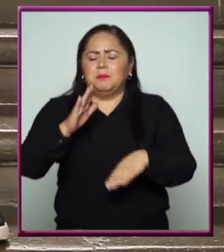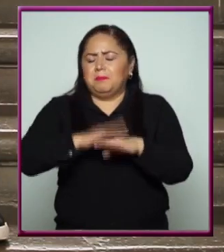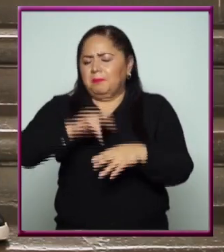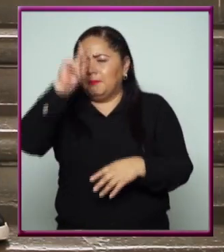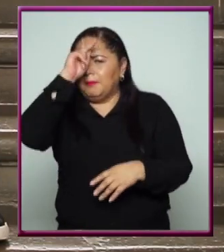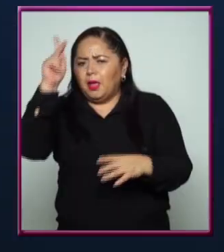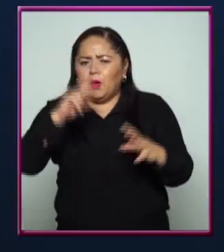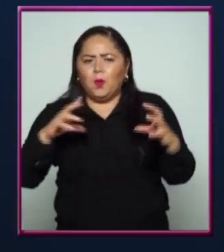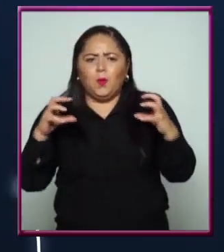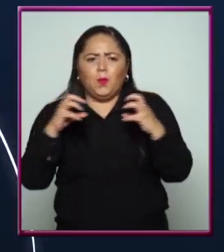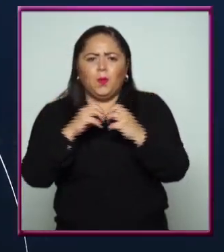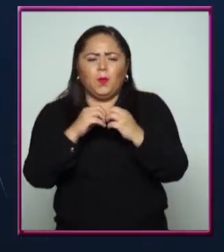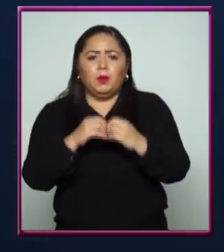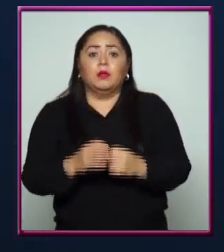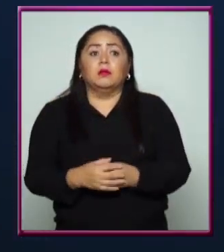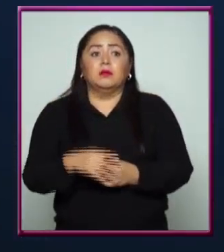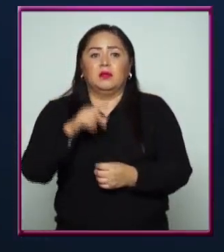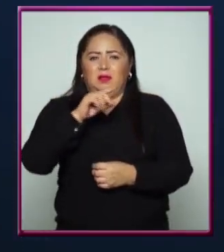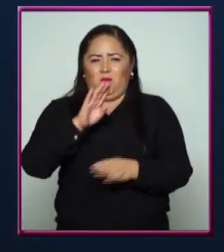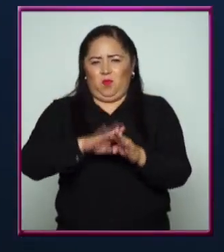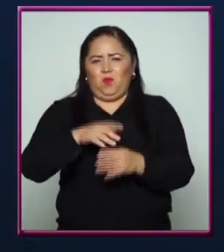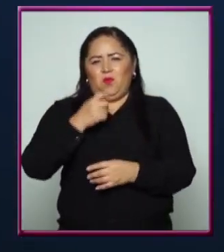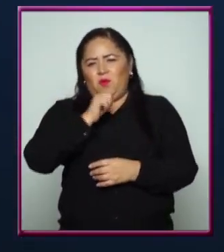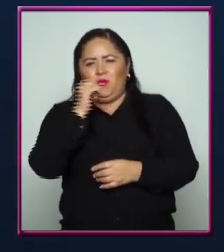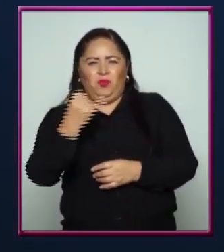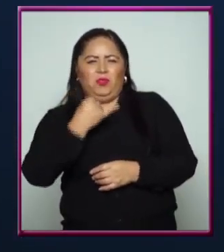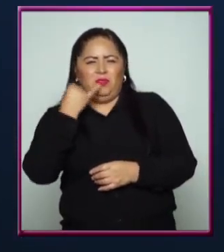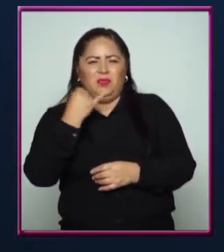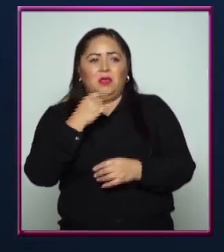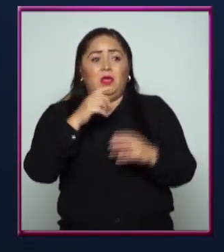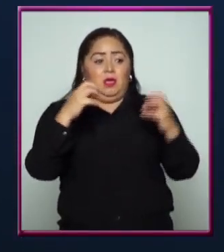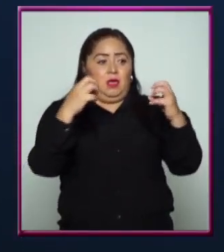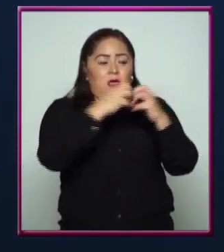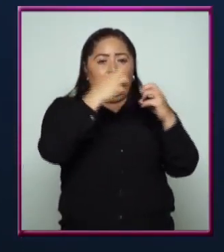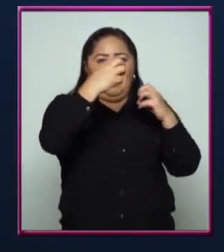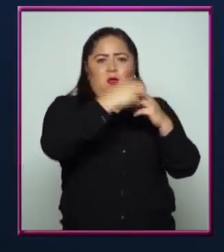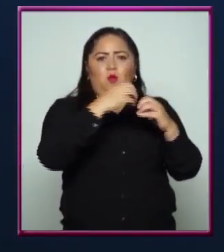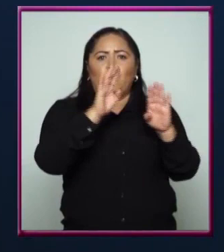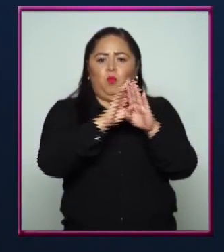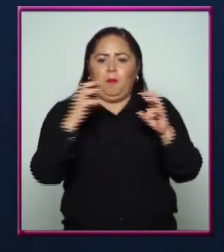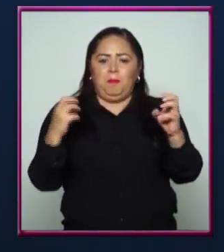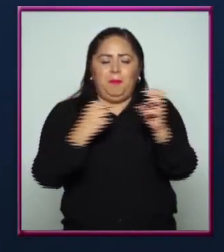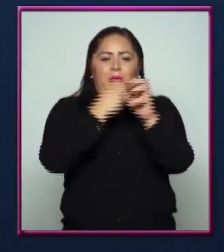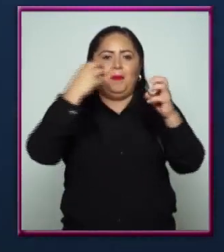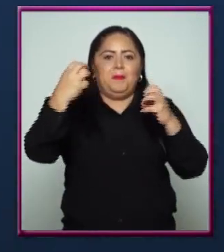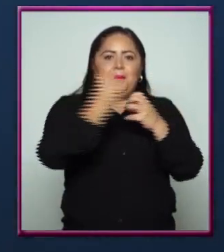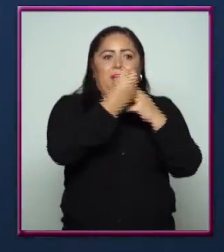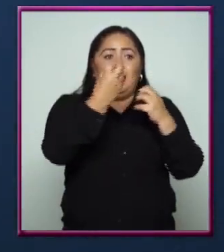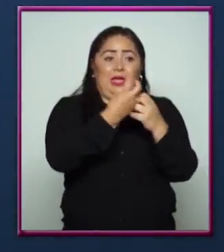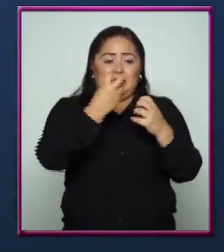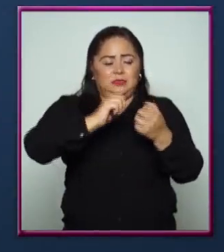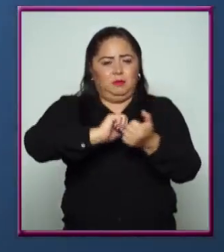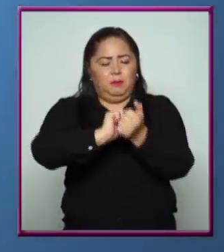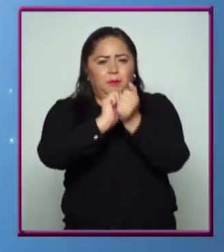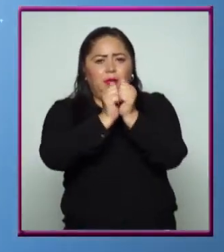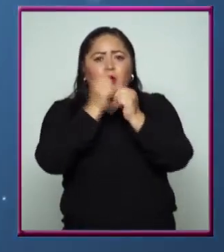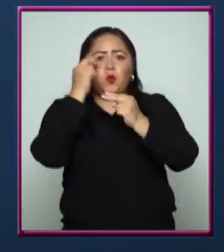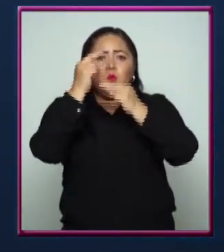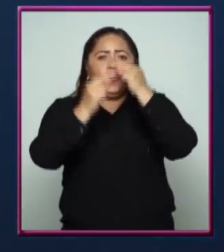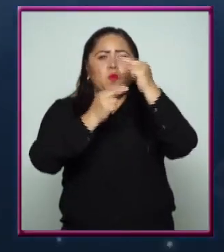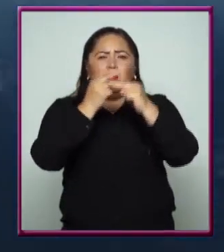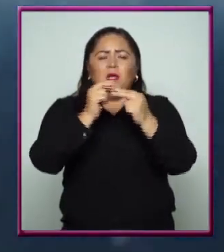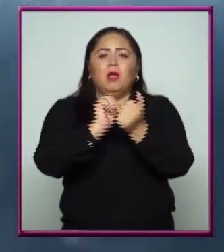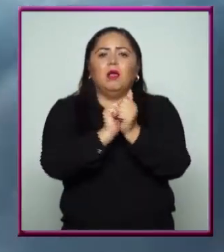subatómico. En castellano, los átomos se estrellan contra sí mismos y estas colisiones hacen que la nube